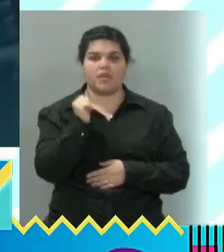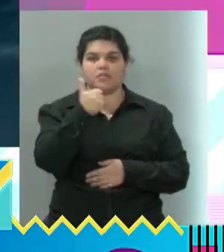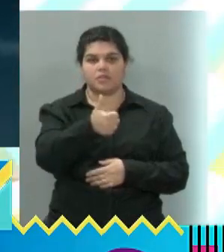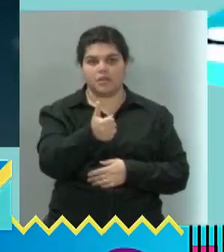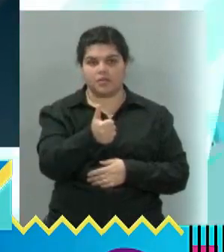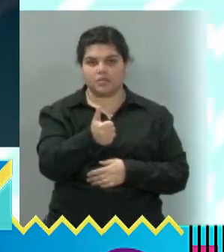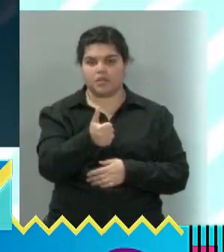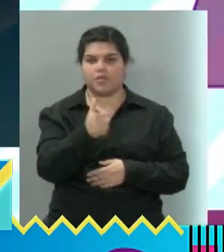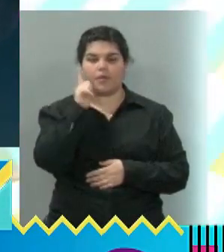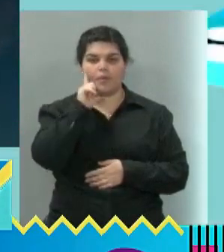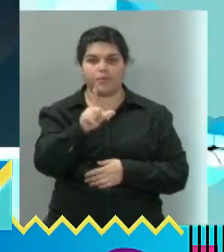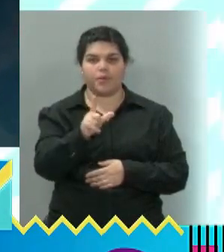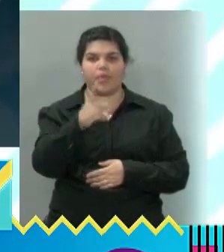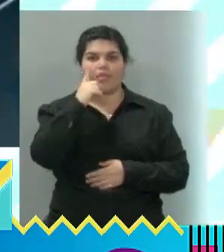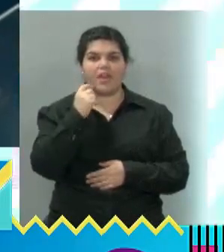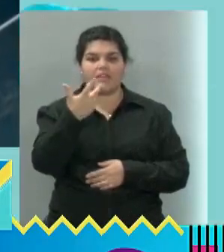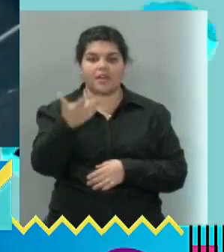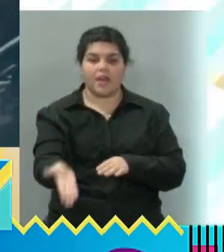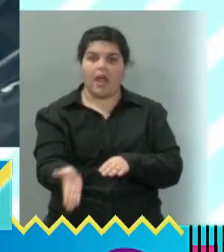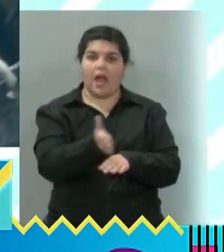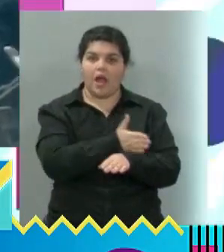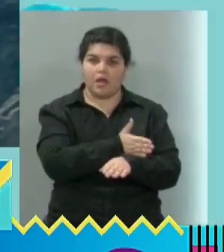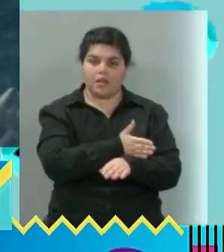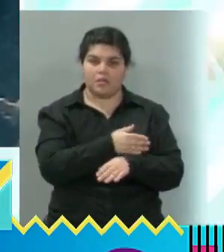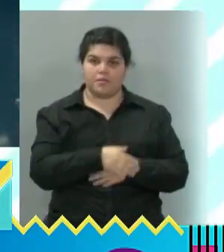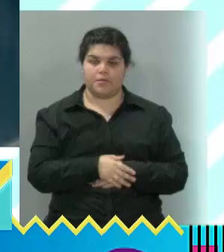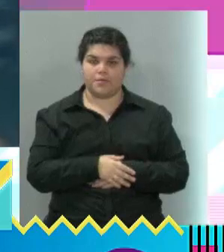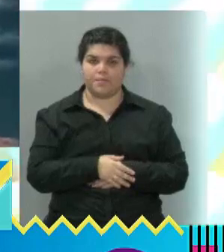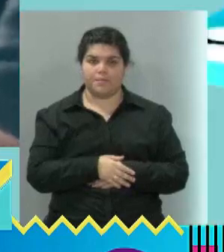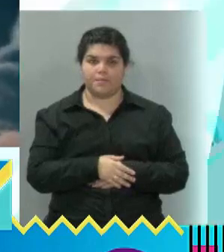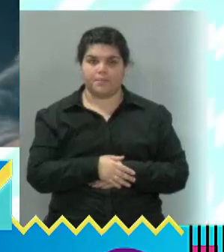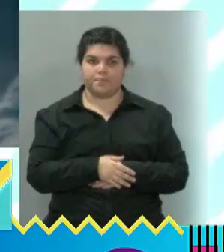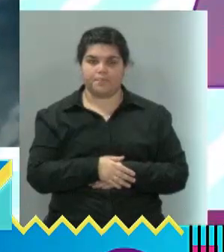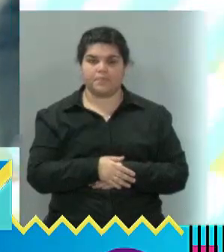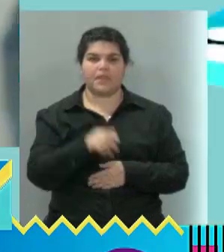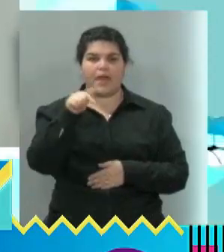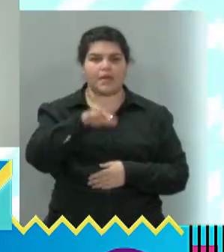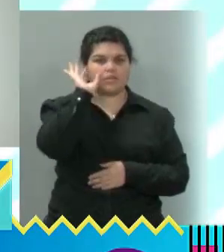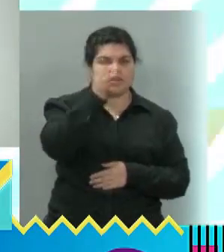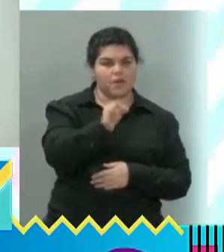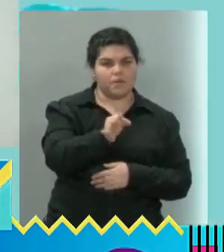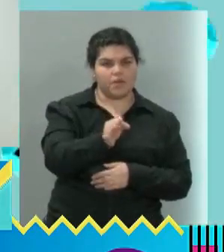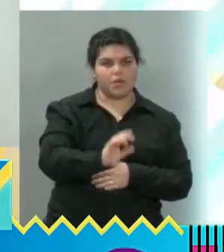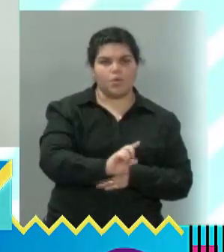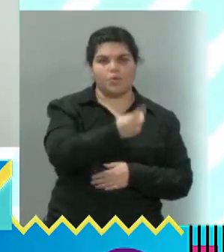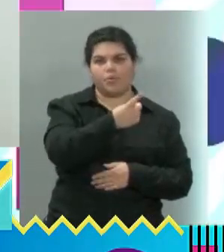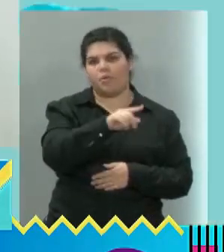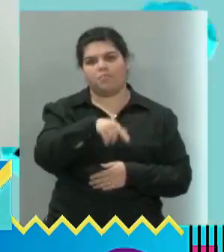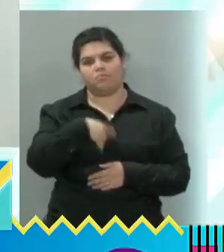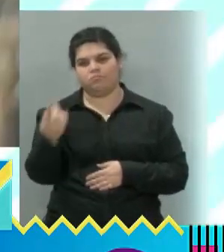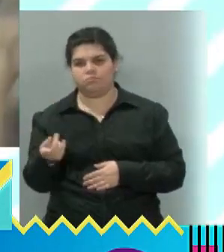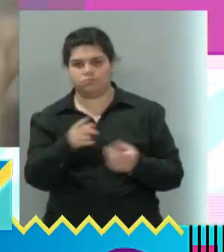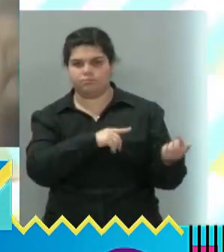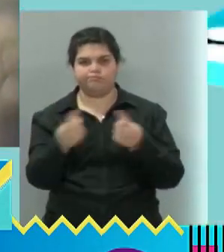días antes de la declaración de la independencia. Ahí entramos en un tema de si el Congreso era monarquista o era republicano. O sea,